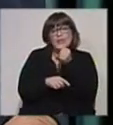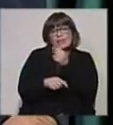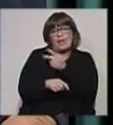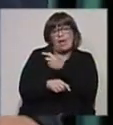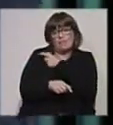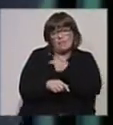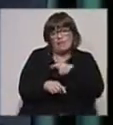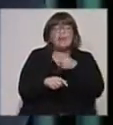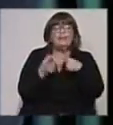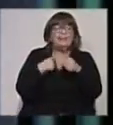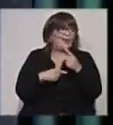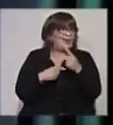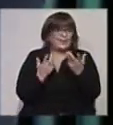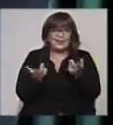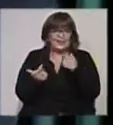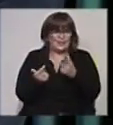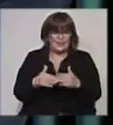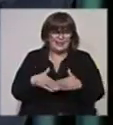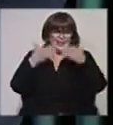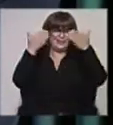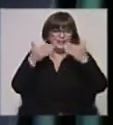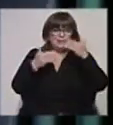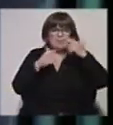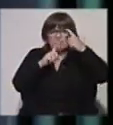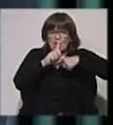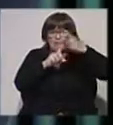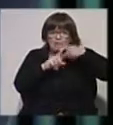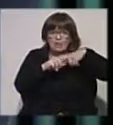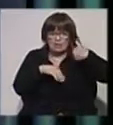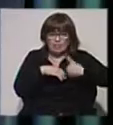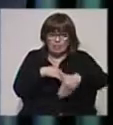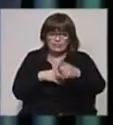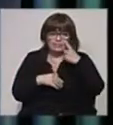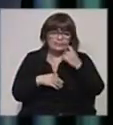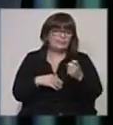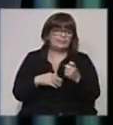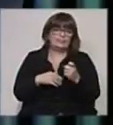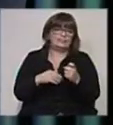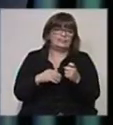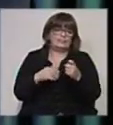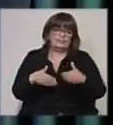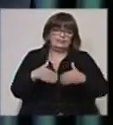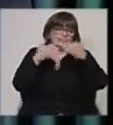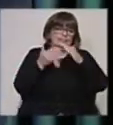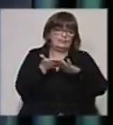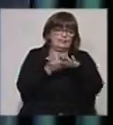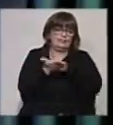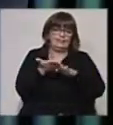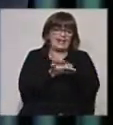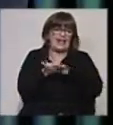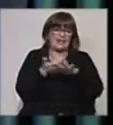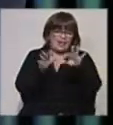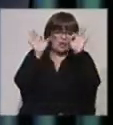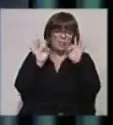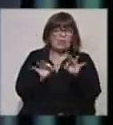servir para nada. Y con el correr de los meses, creo que ya se empiezan a dar cuenta que no va a haber un muro en toda la frontera, que hay